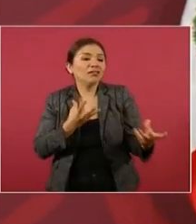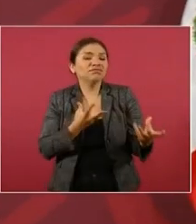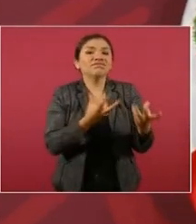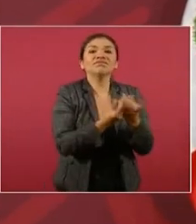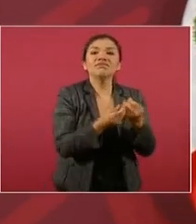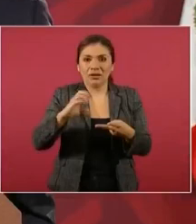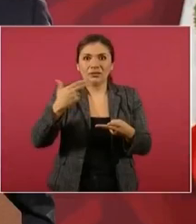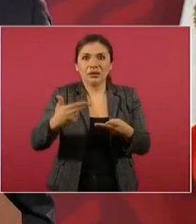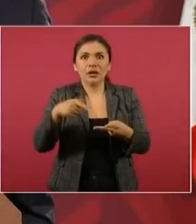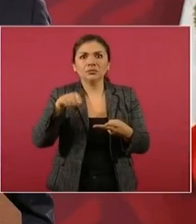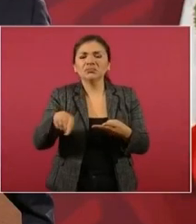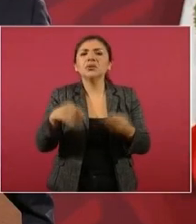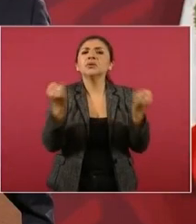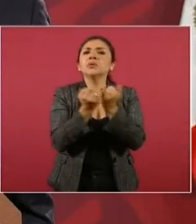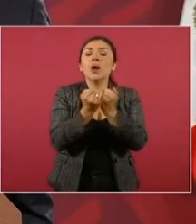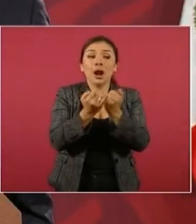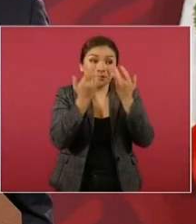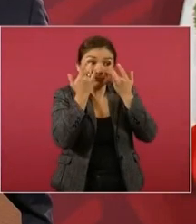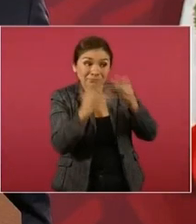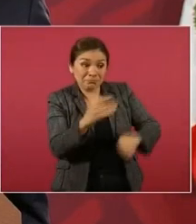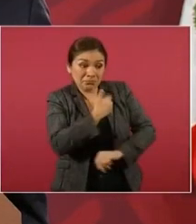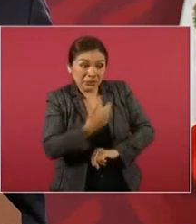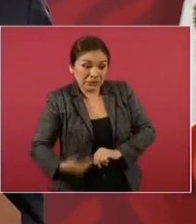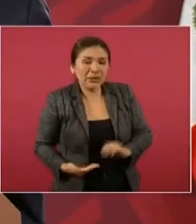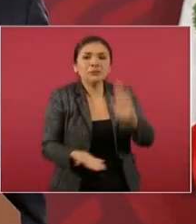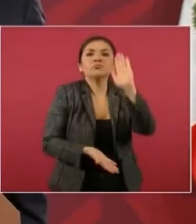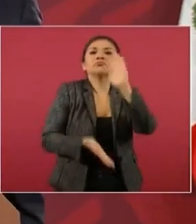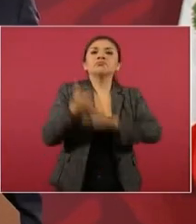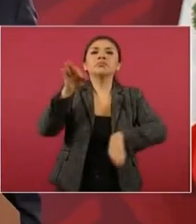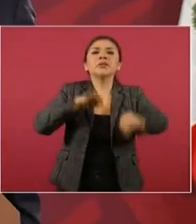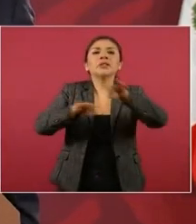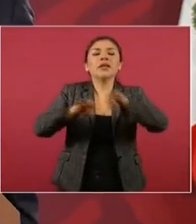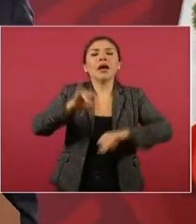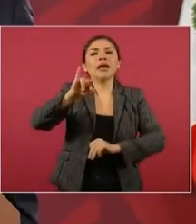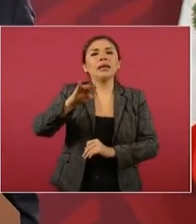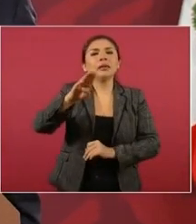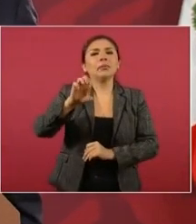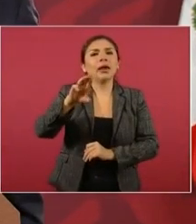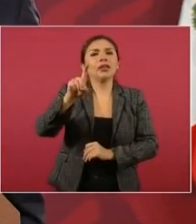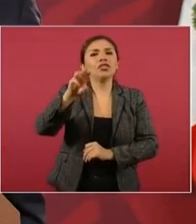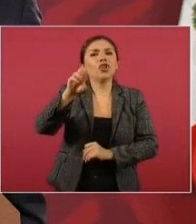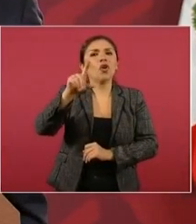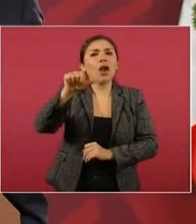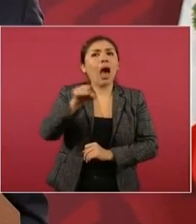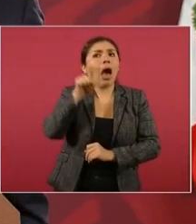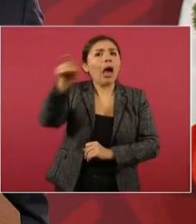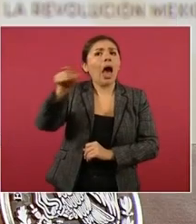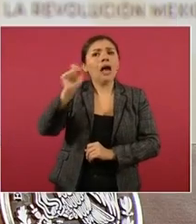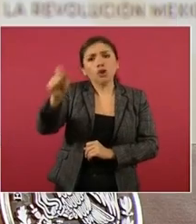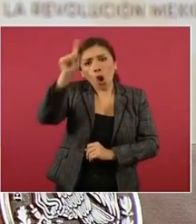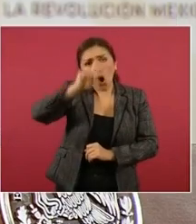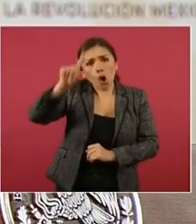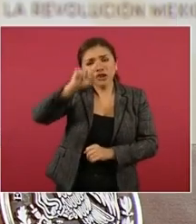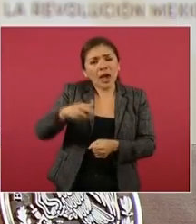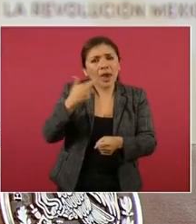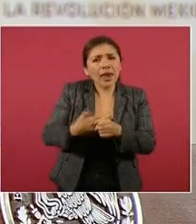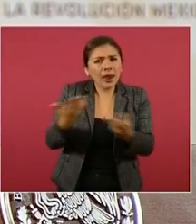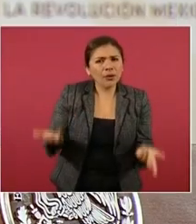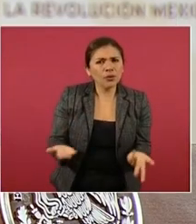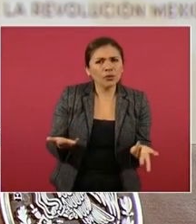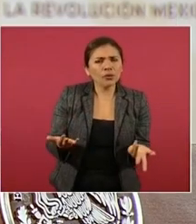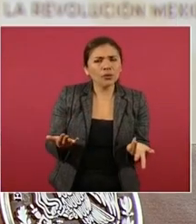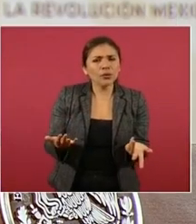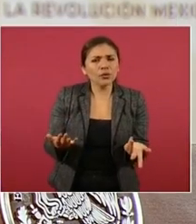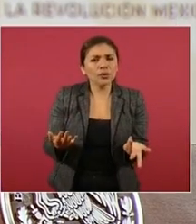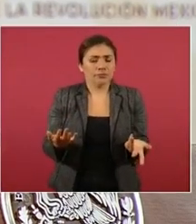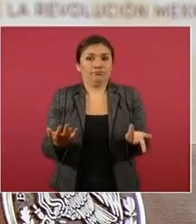pudiera tal vez a aspirar, si es que acredita los 15 años de cotización, pues a una pensión más o menos